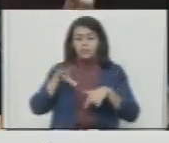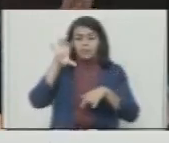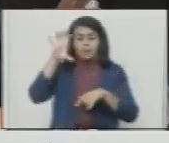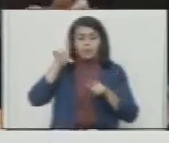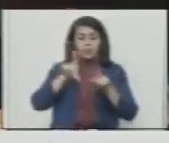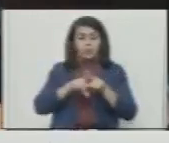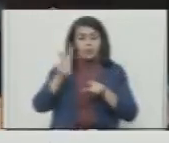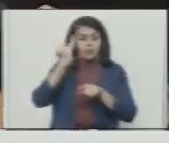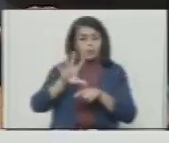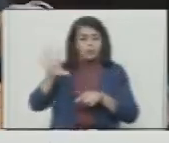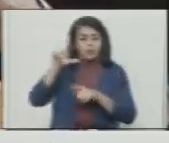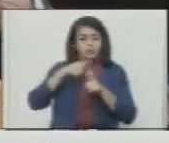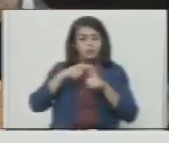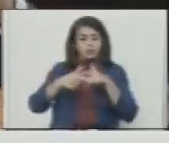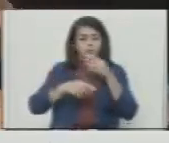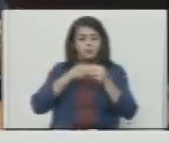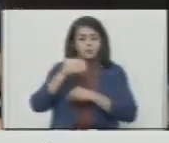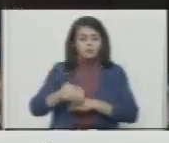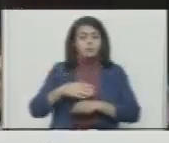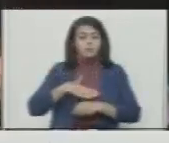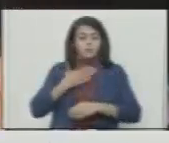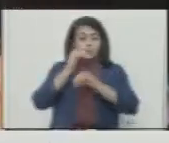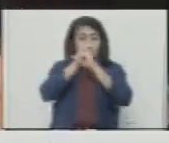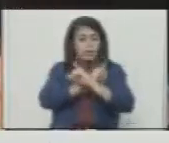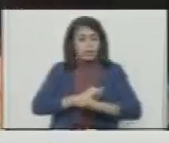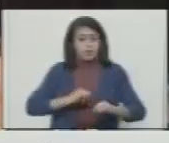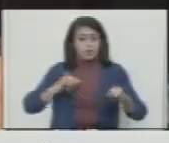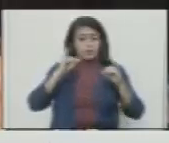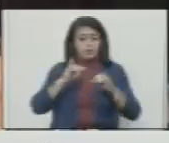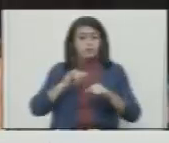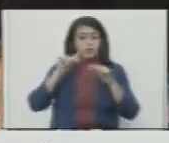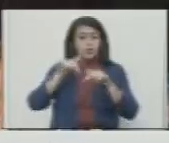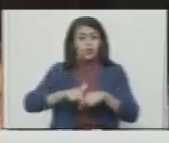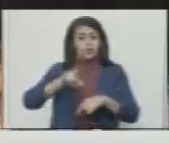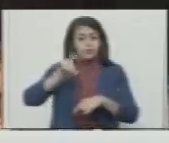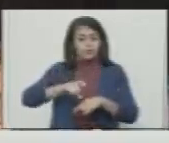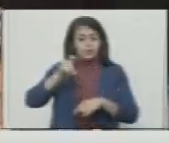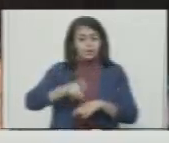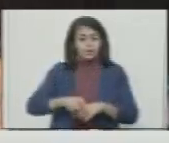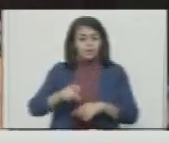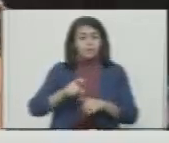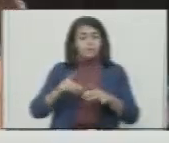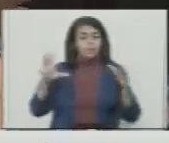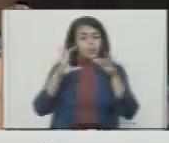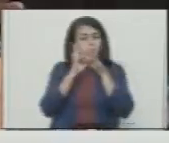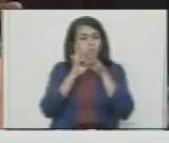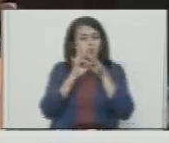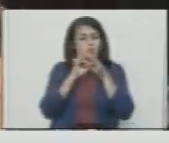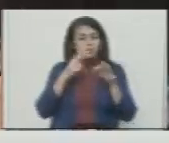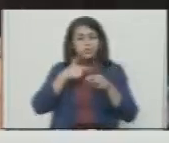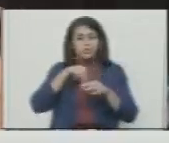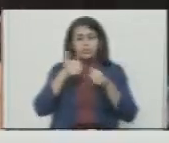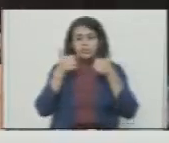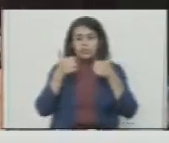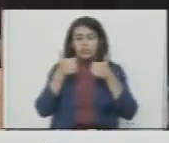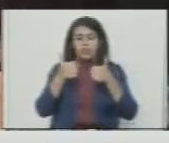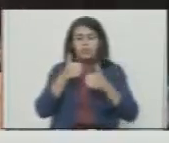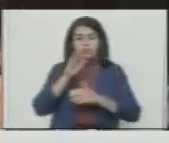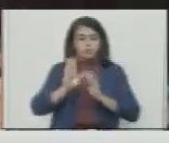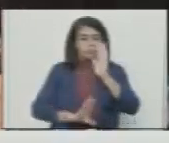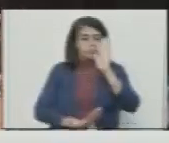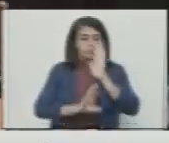país. Así como Venezuela hizo posible su independencia, hoy necesitamos consolidar nuestro